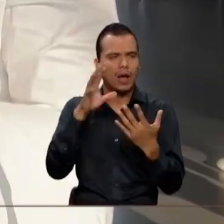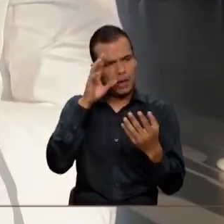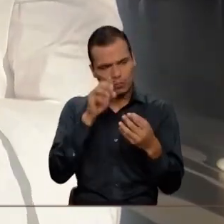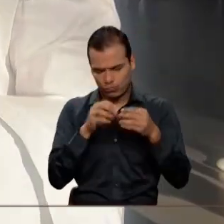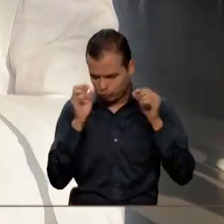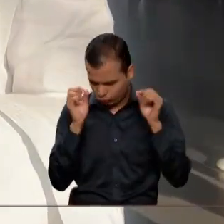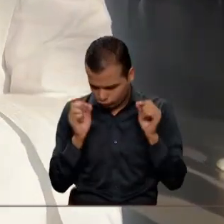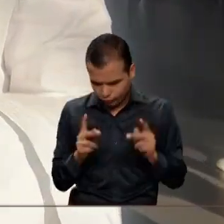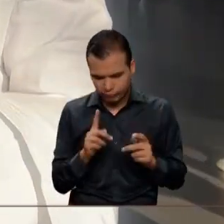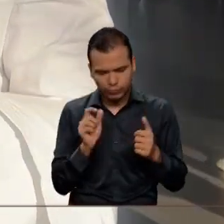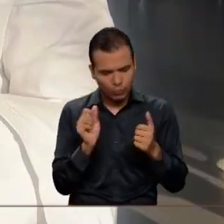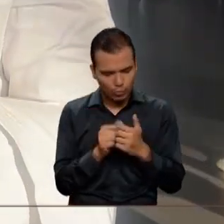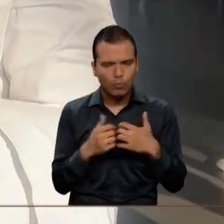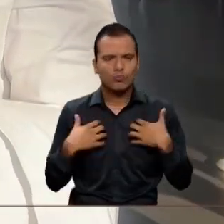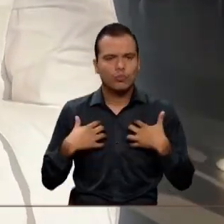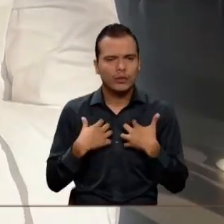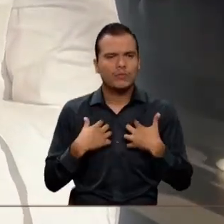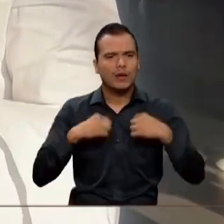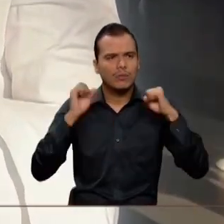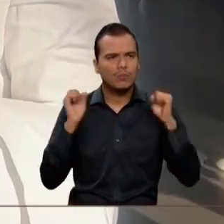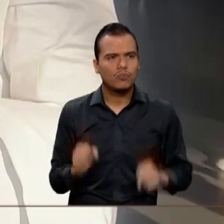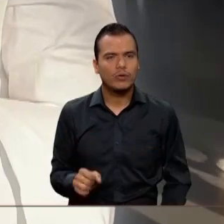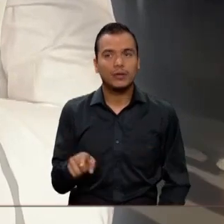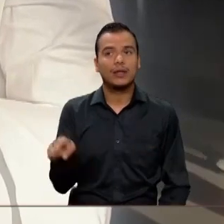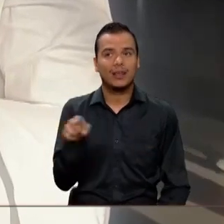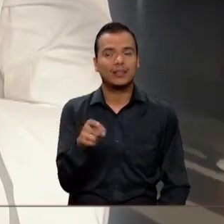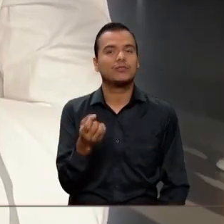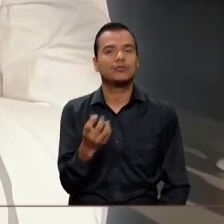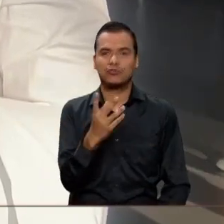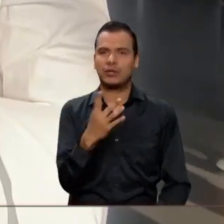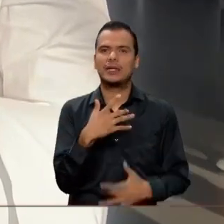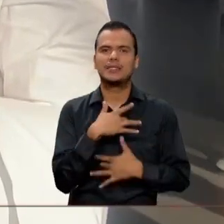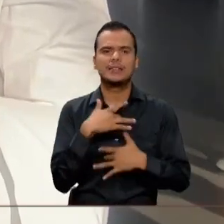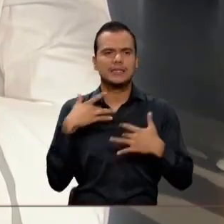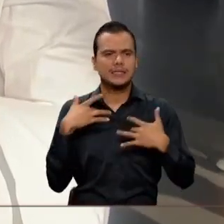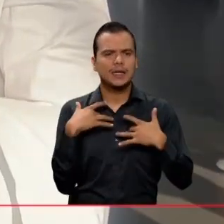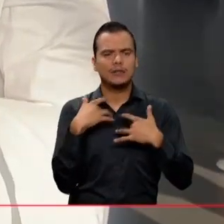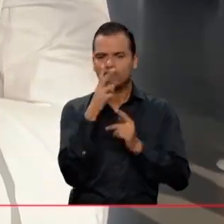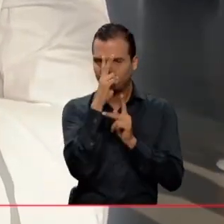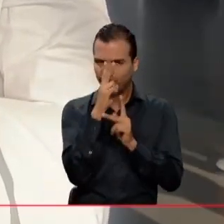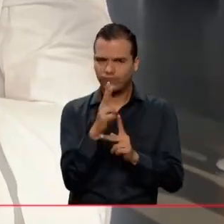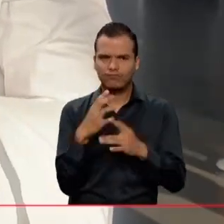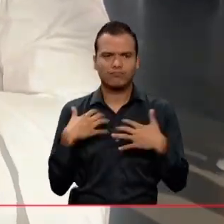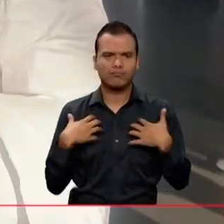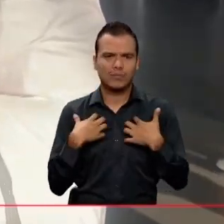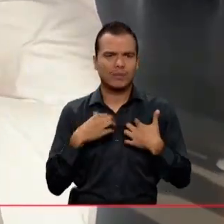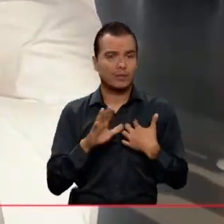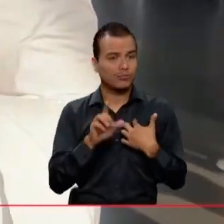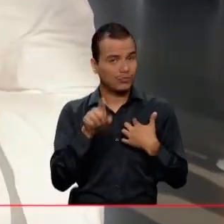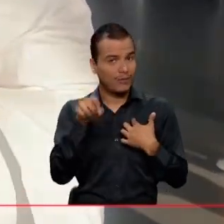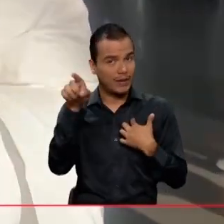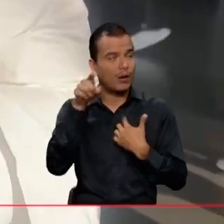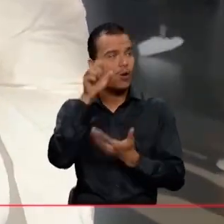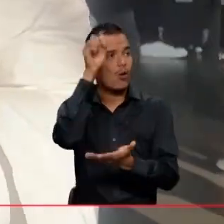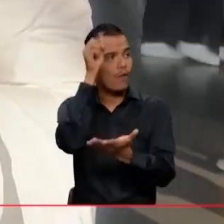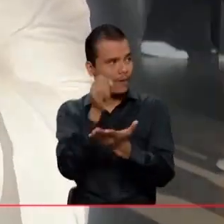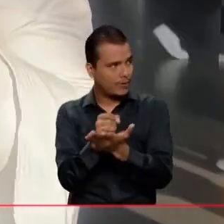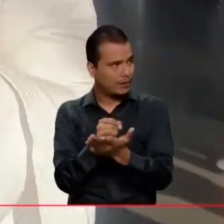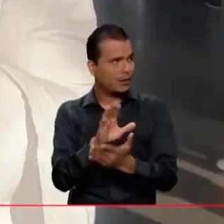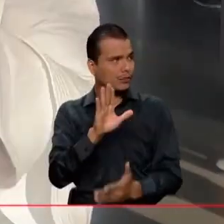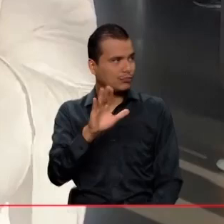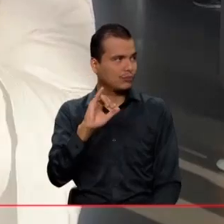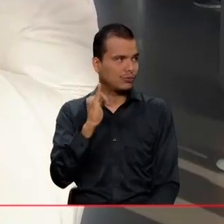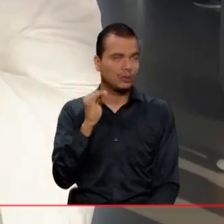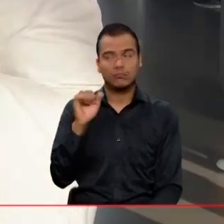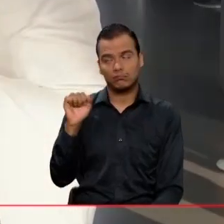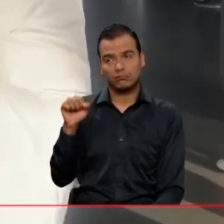animalitos de compañía, deben garantizar la salud y el bienestar de estos animalitos de compañía. Así es, Karen, efectivamente. Una vez